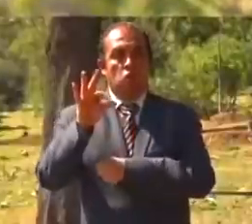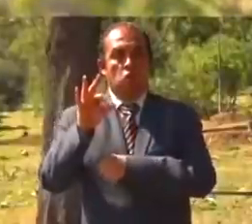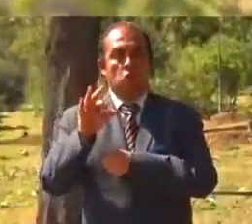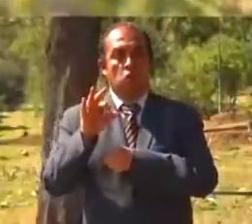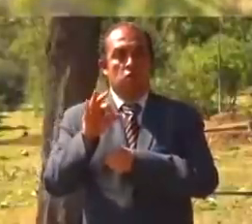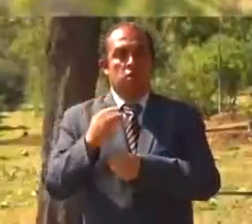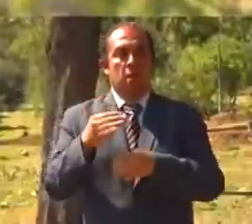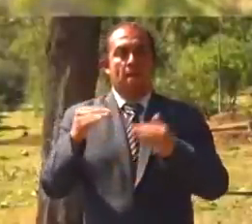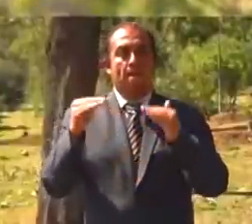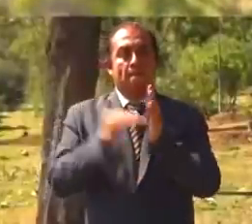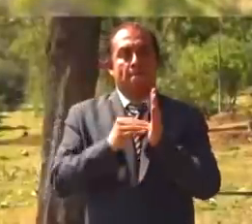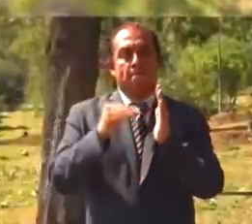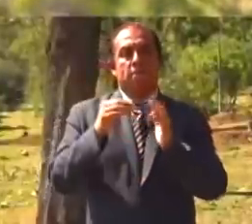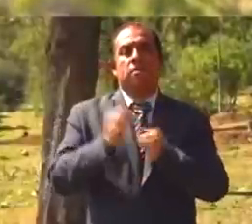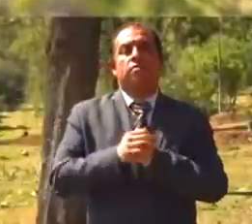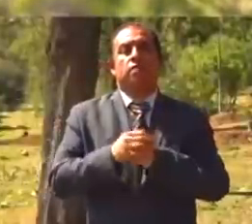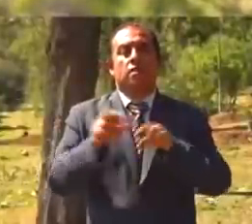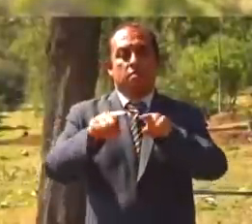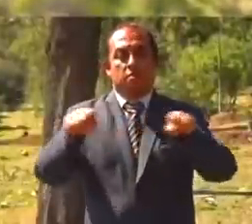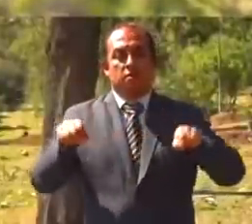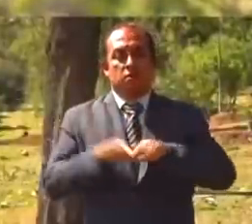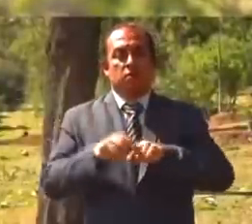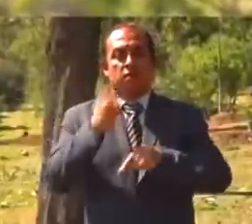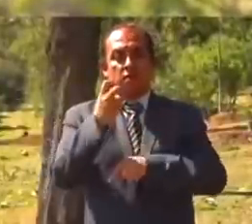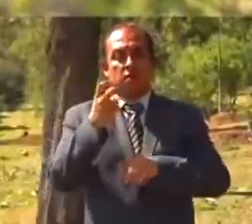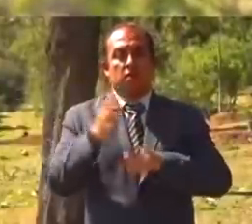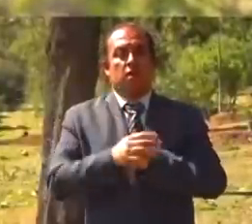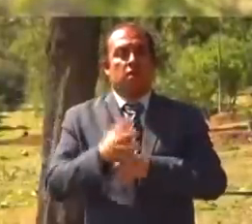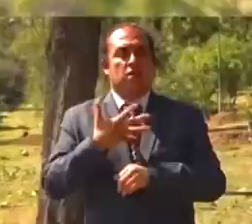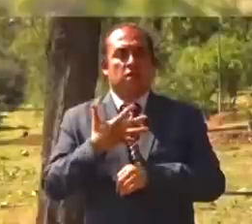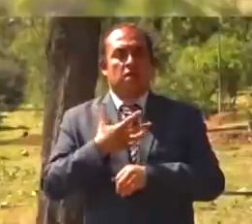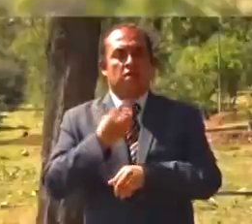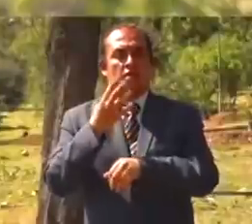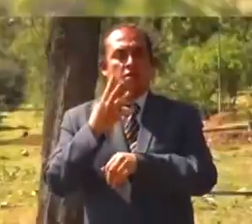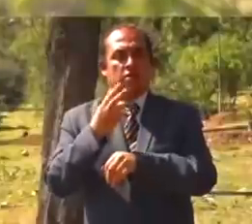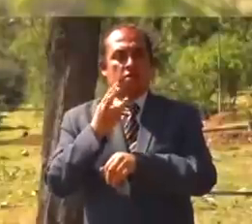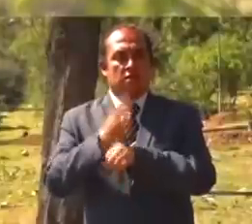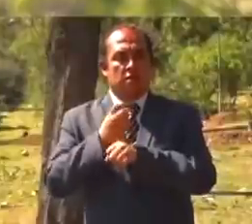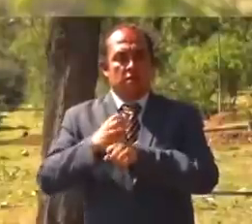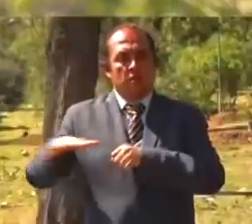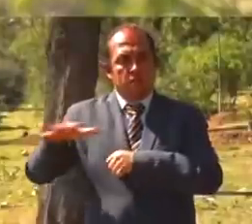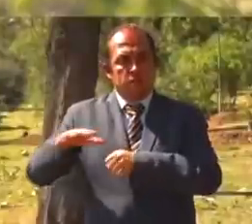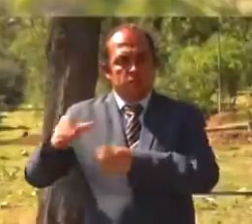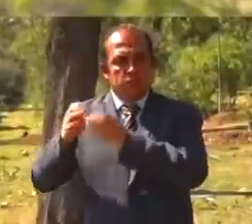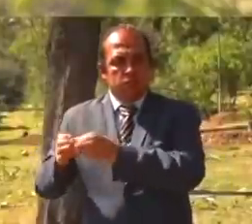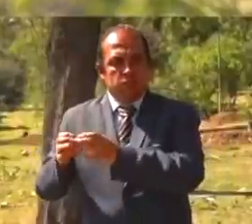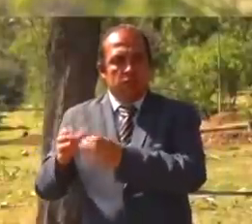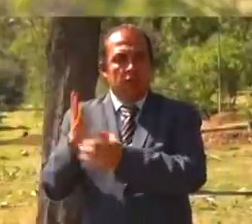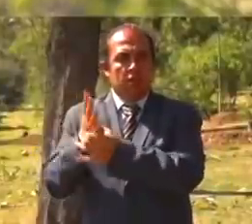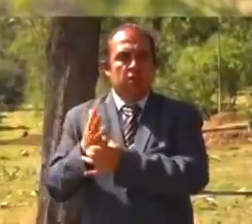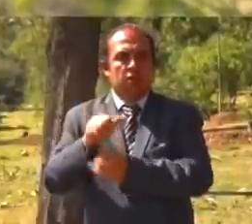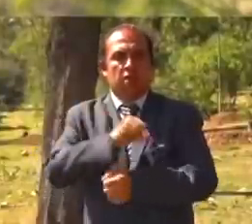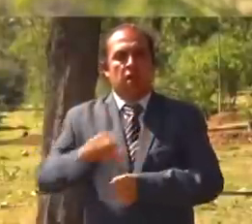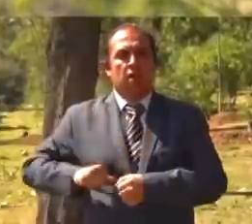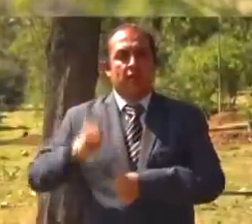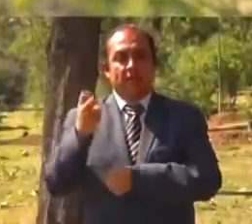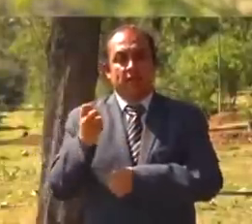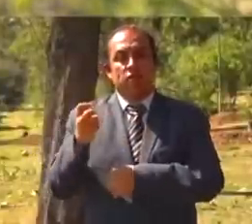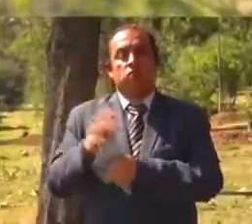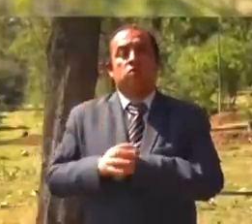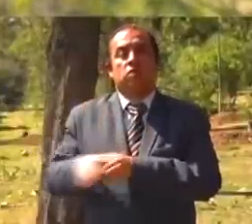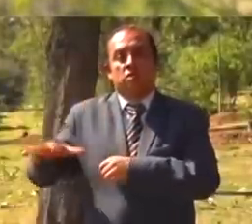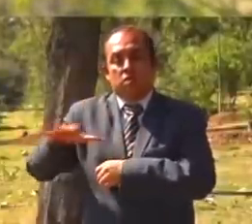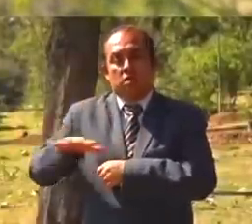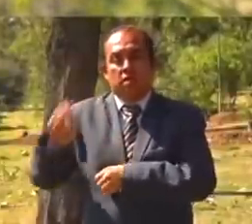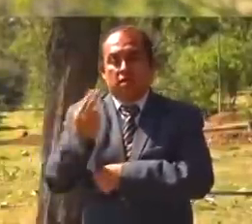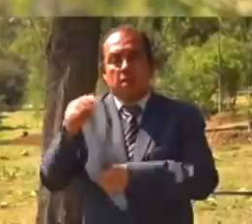hectáreas de estas 243 que forman la tercera sección, que como bien dice el alcalde, es una de las zonas que